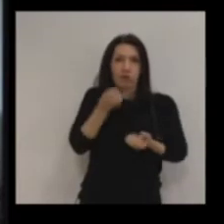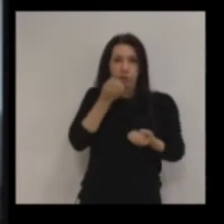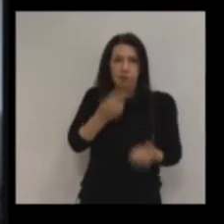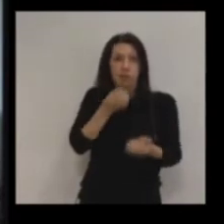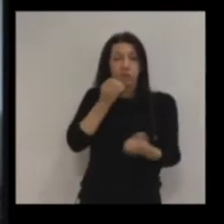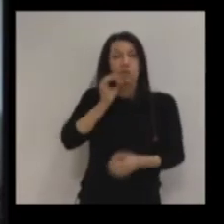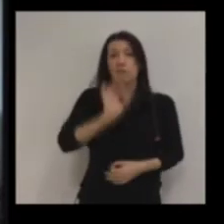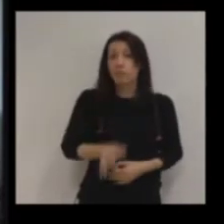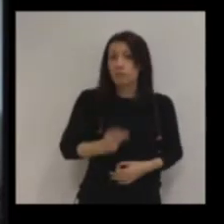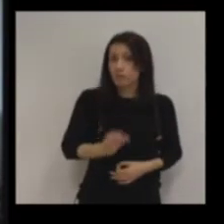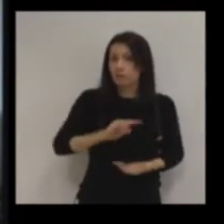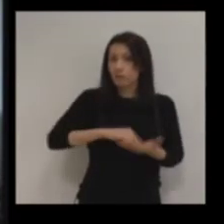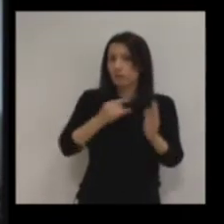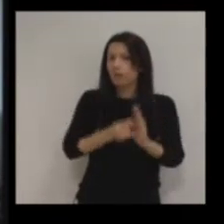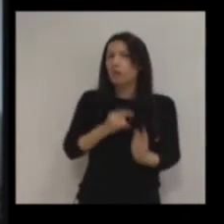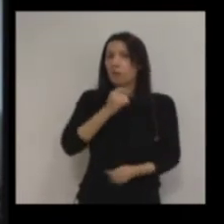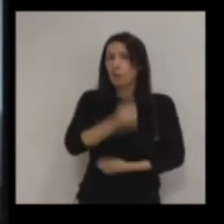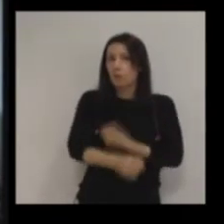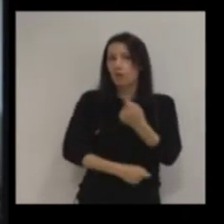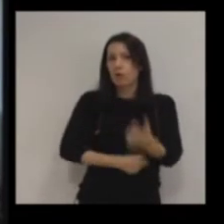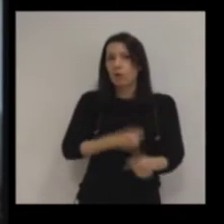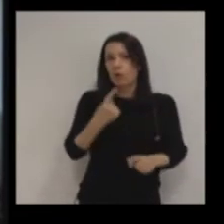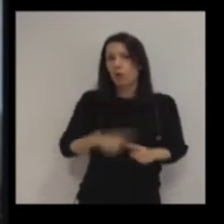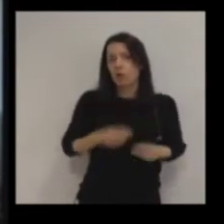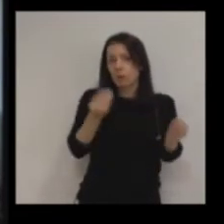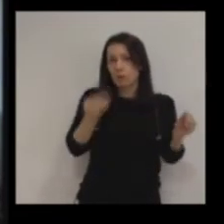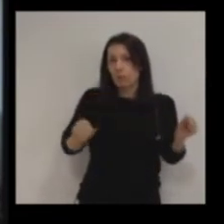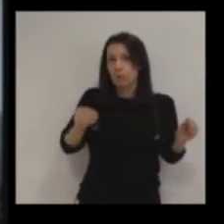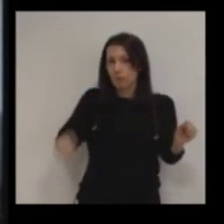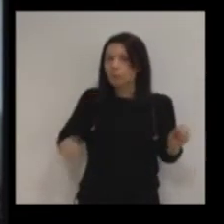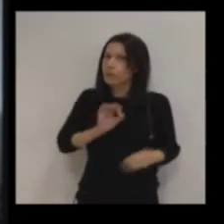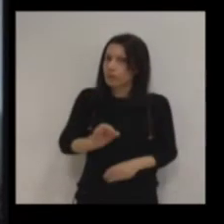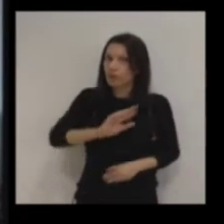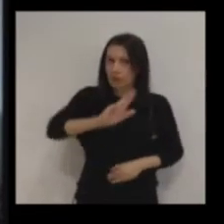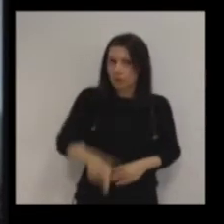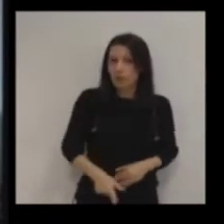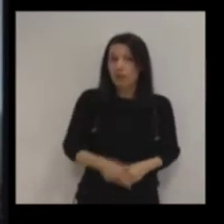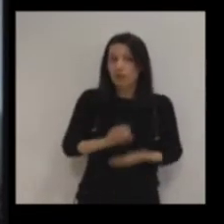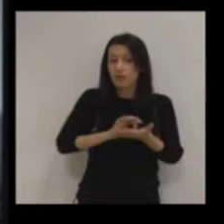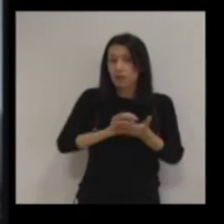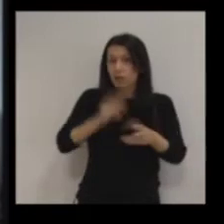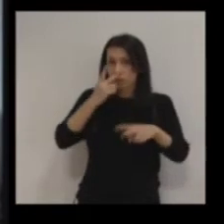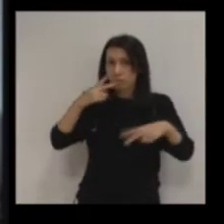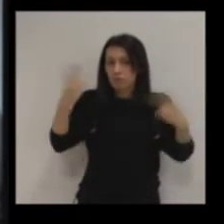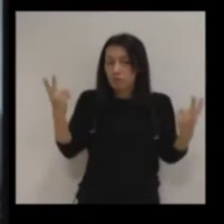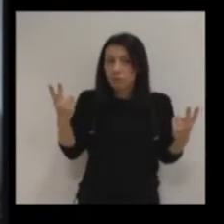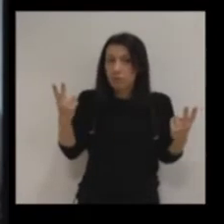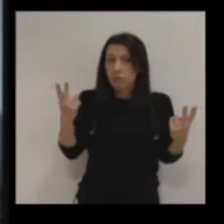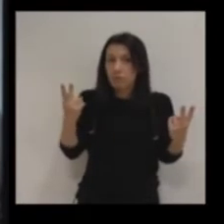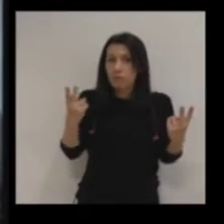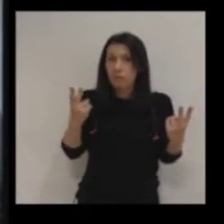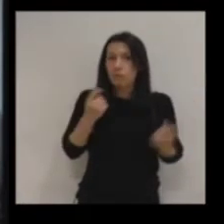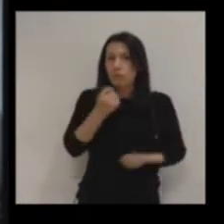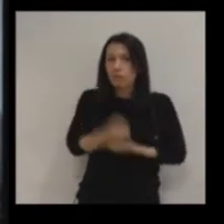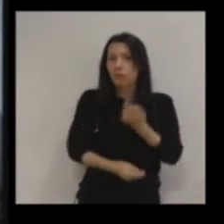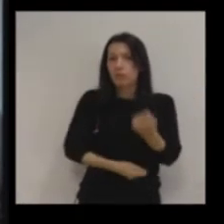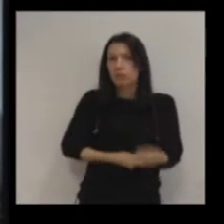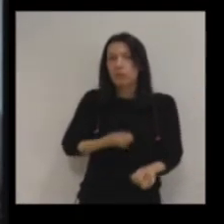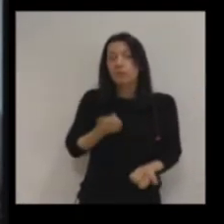es cierto que la tecnología va incorporando todo esto, pero los servicios públicos los van